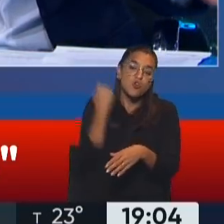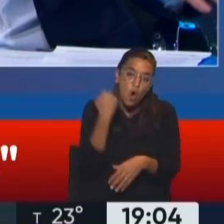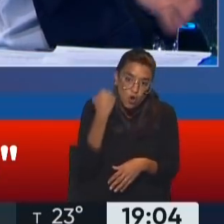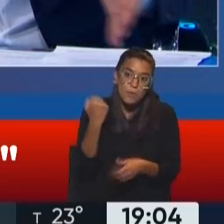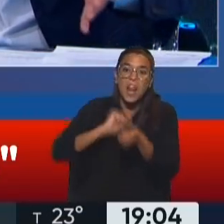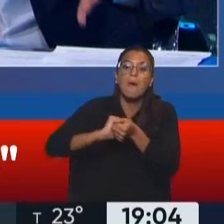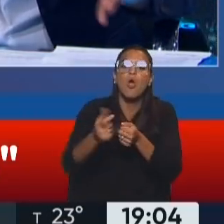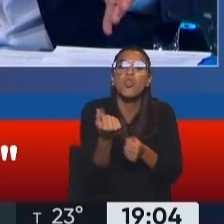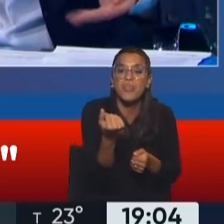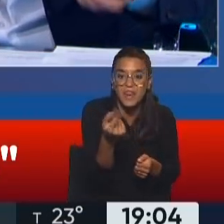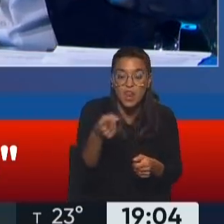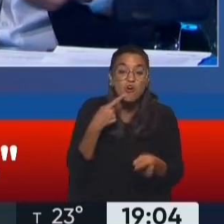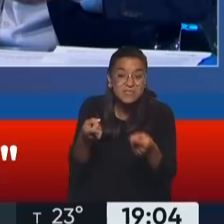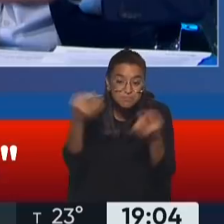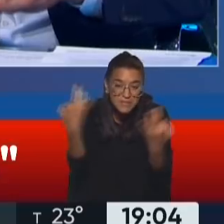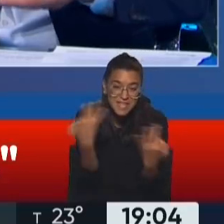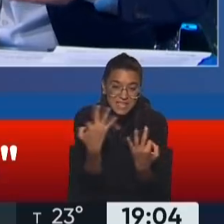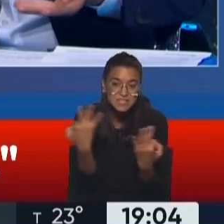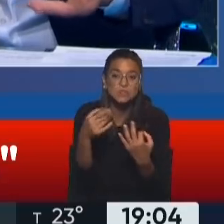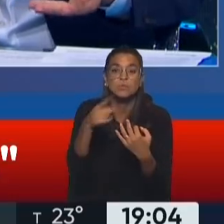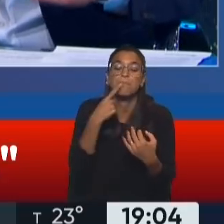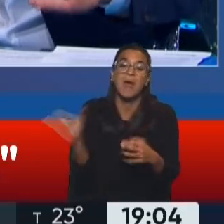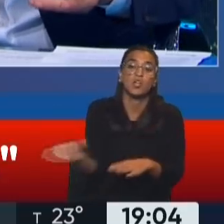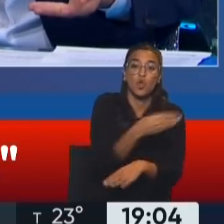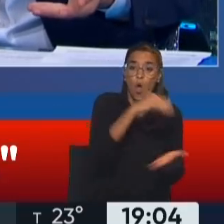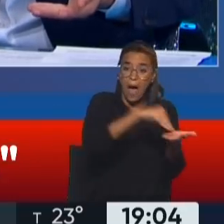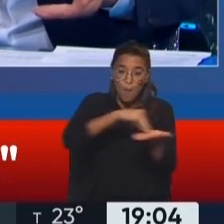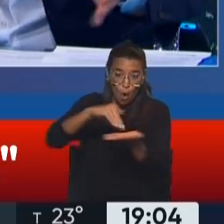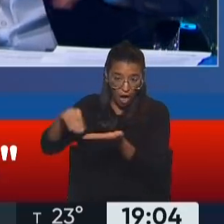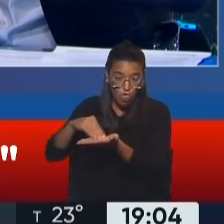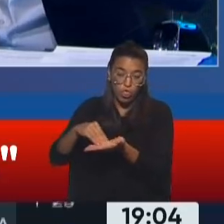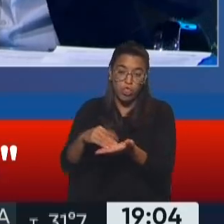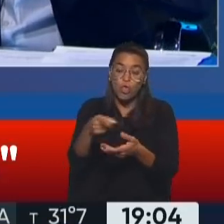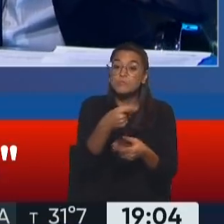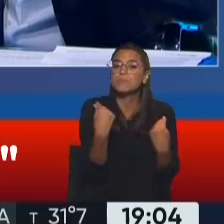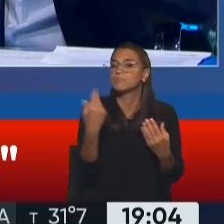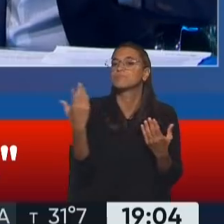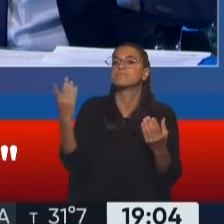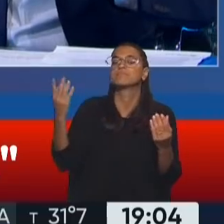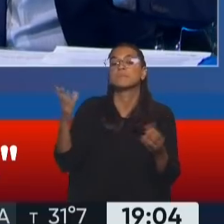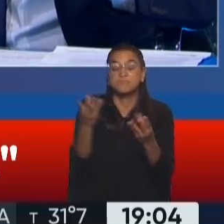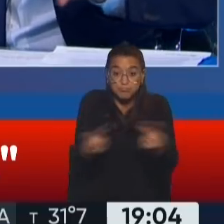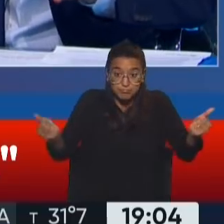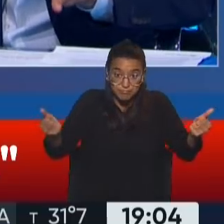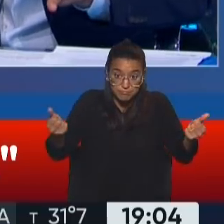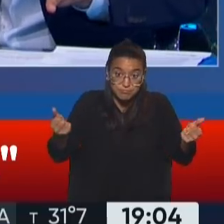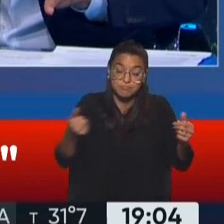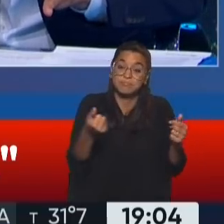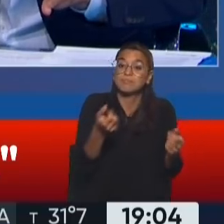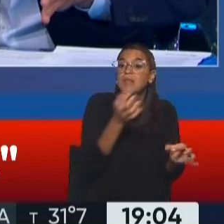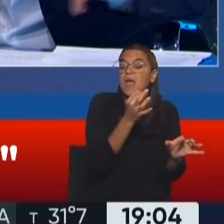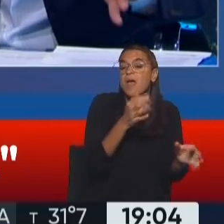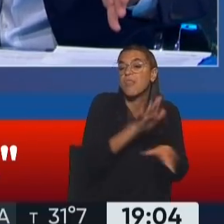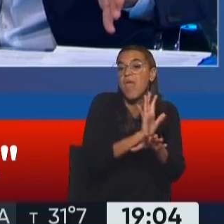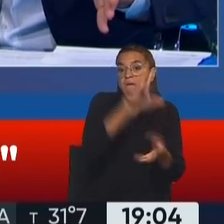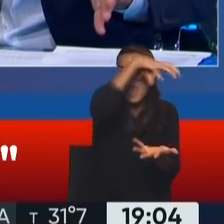lavado de activos. Esa especialización, que era una herramienta para todos los abogados y abogadas del Estado argentino, fue dada de baja, desapareció de la Escuela de Abogados del